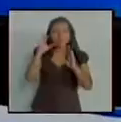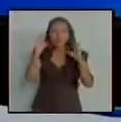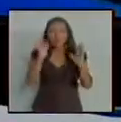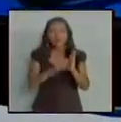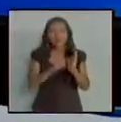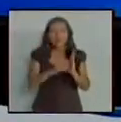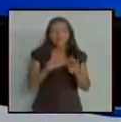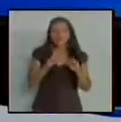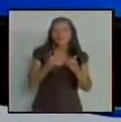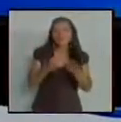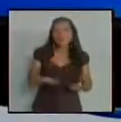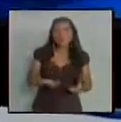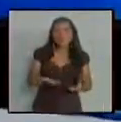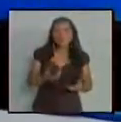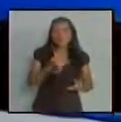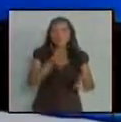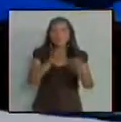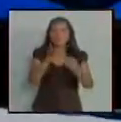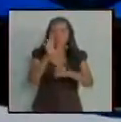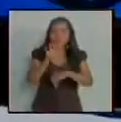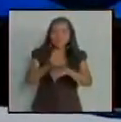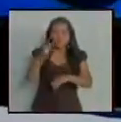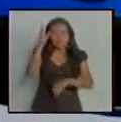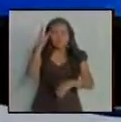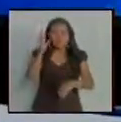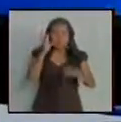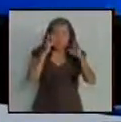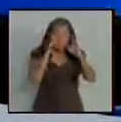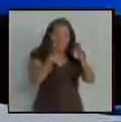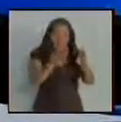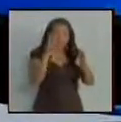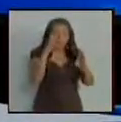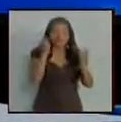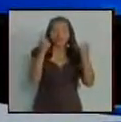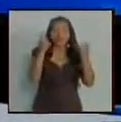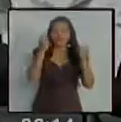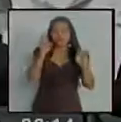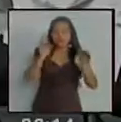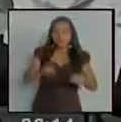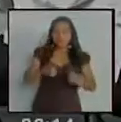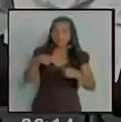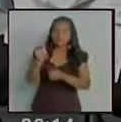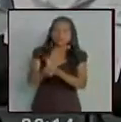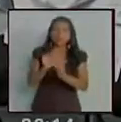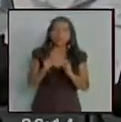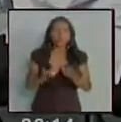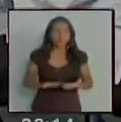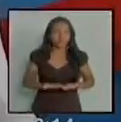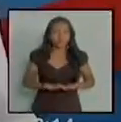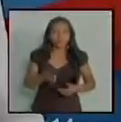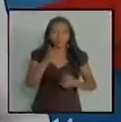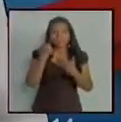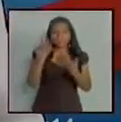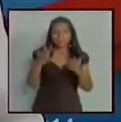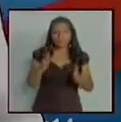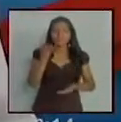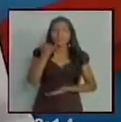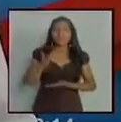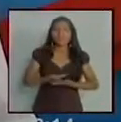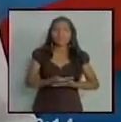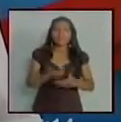son aquellos signos, aquellas señales de alerta que nos podrían determinar alguna patología a este nivel? Lo primero, ¿no? El